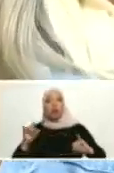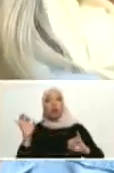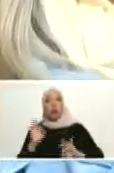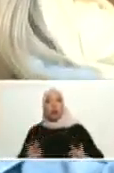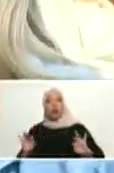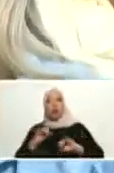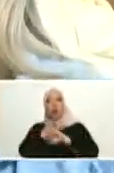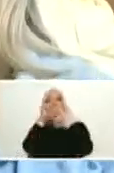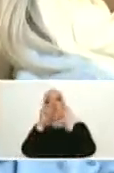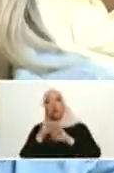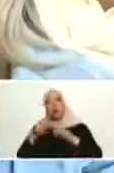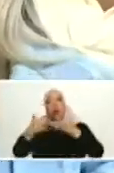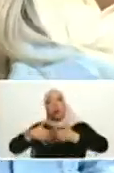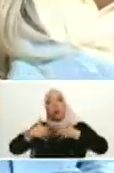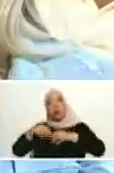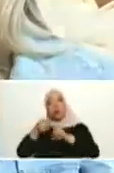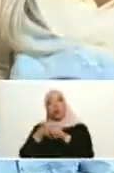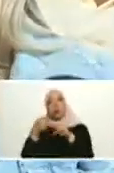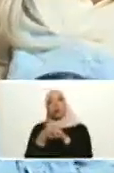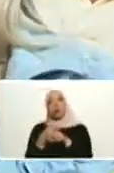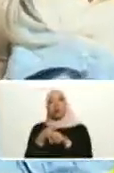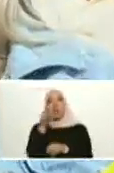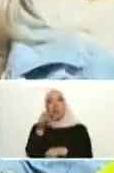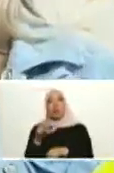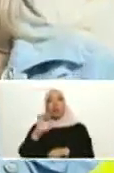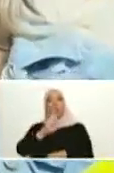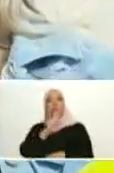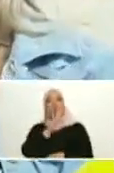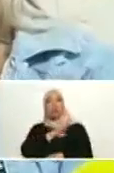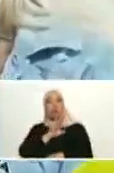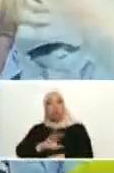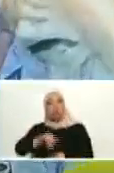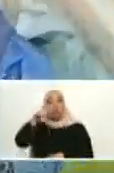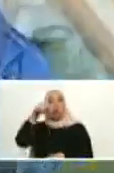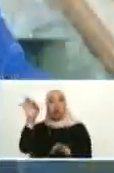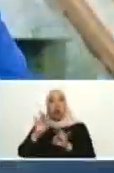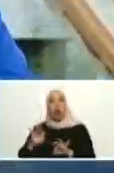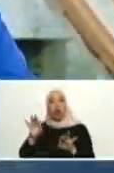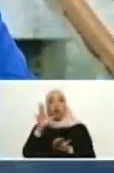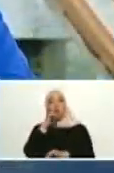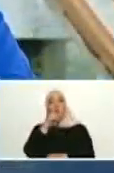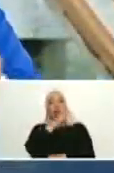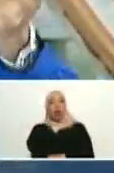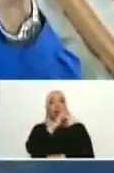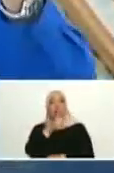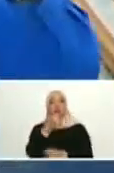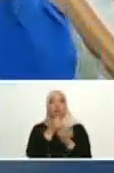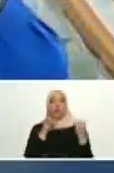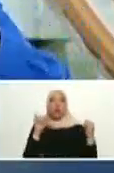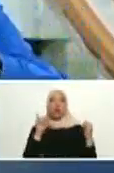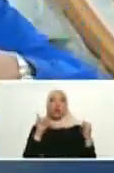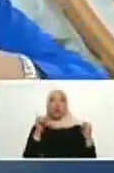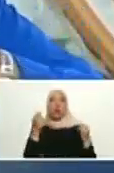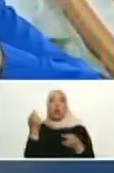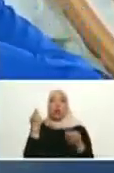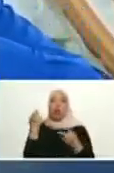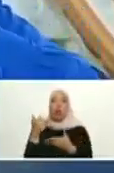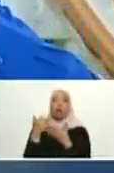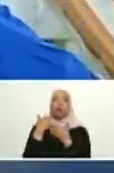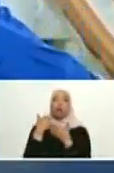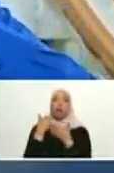felicidad para ese emprendedor, para esa emprendedora! Sin depender de nadie, de manera independiente, satisfacer sus necesidades